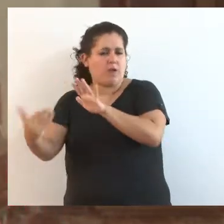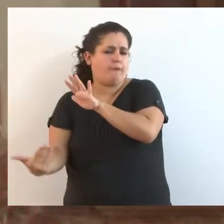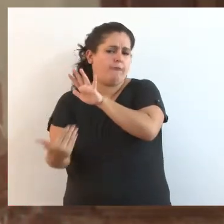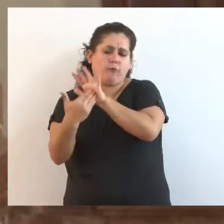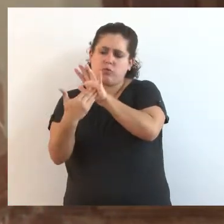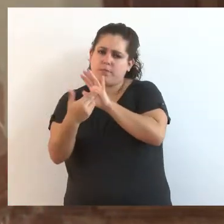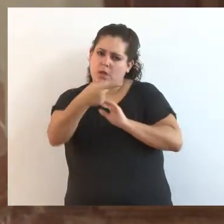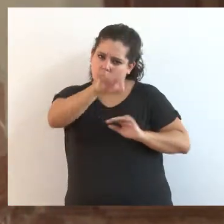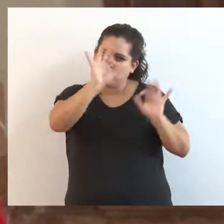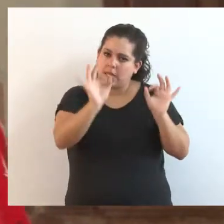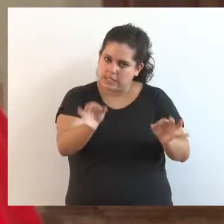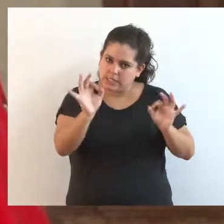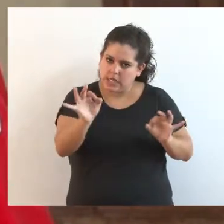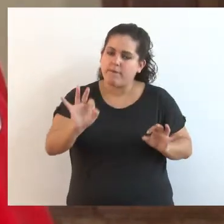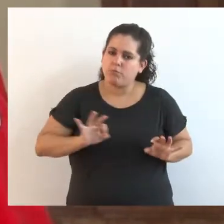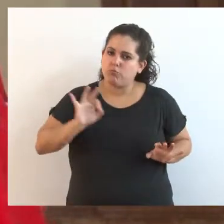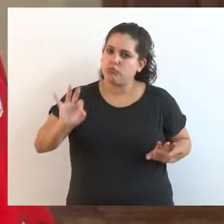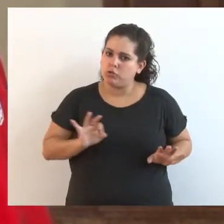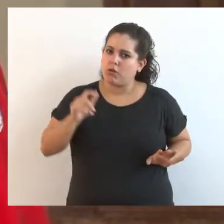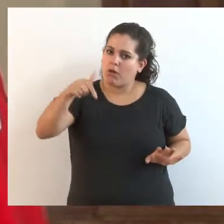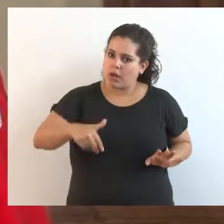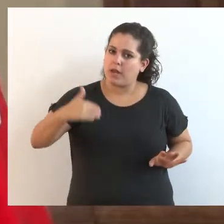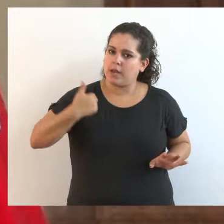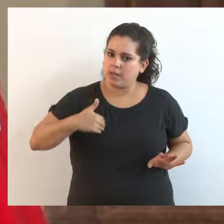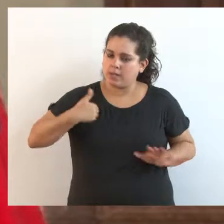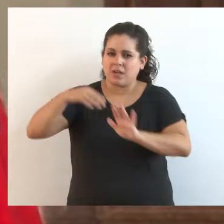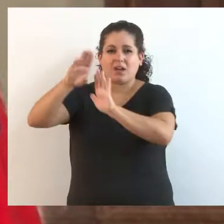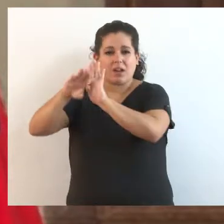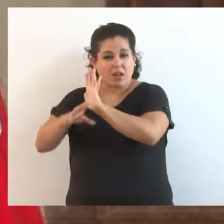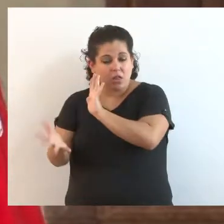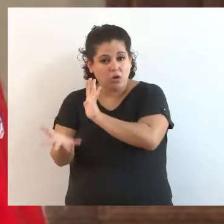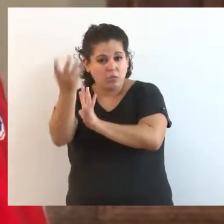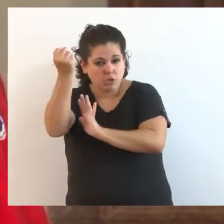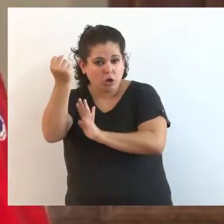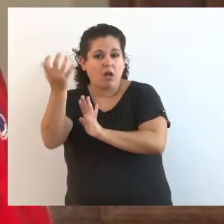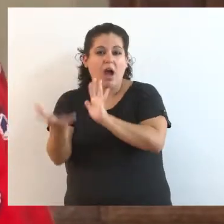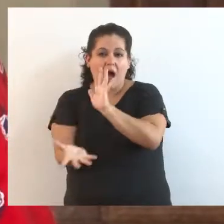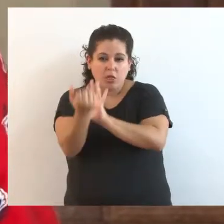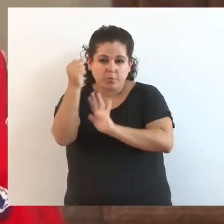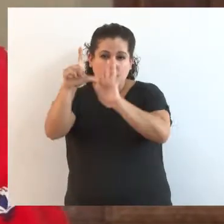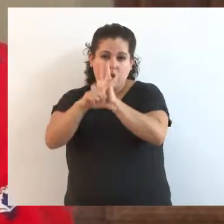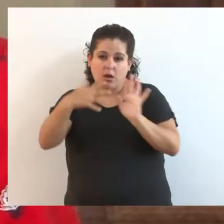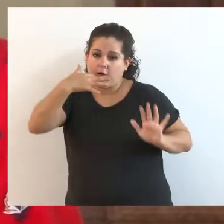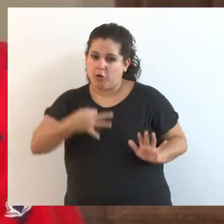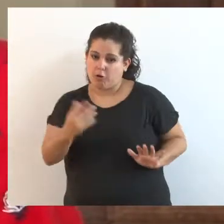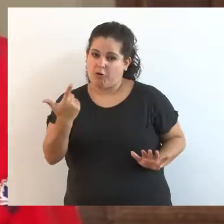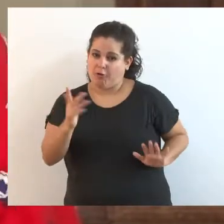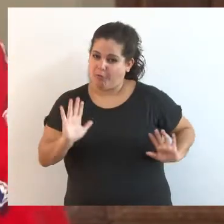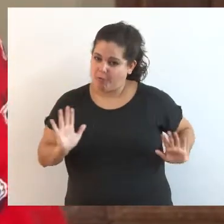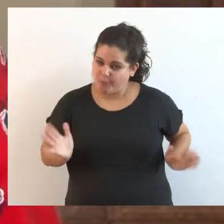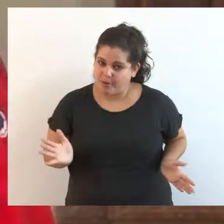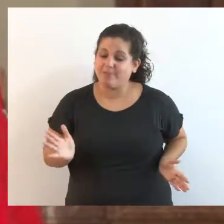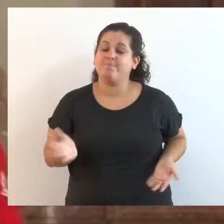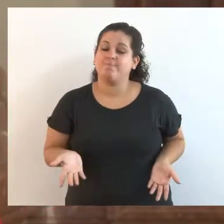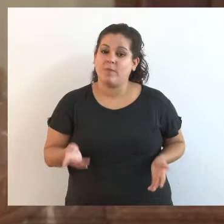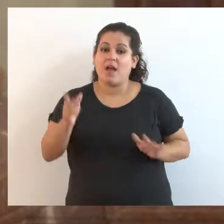porque ustedes saben que en la Argentina durante muchos años todavía rige lo que se llaman adopciones ilegales. Y en el